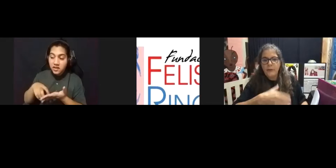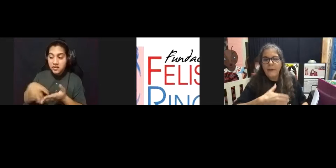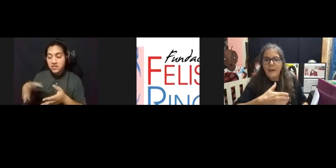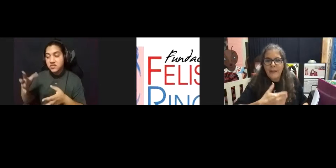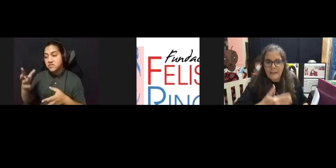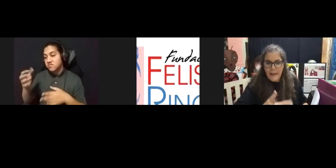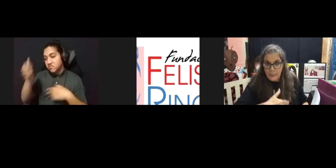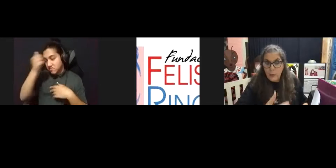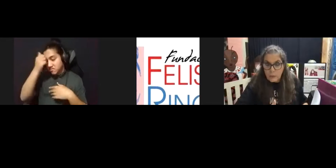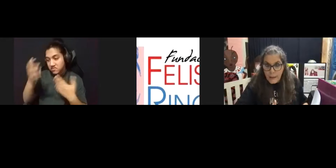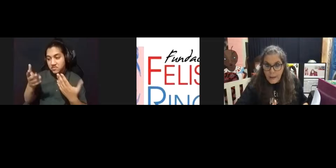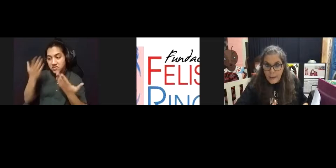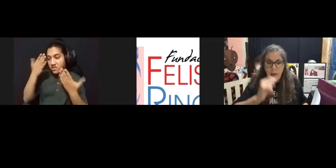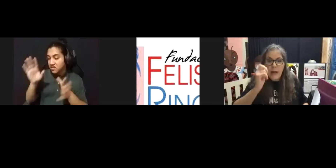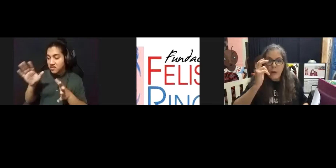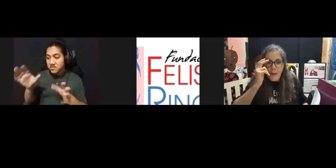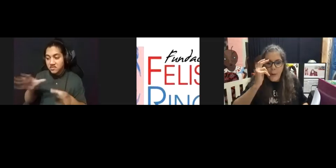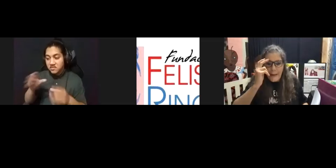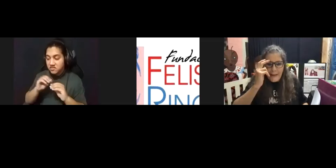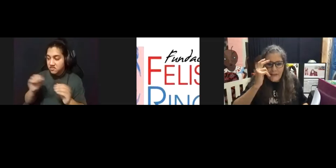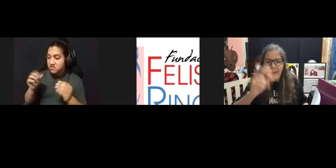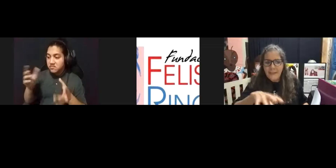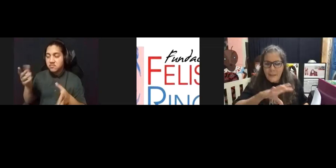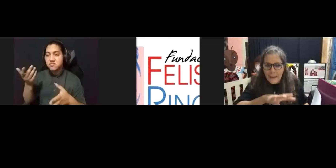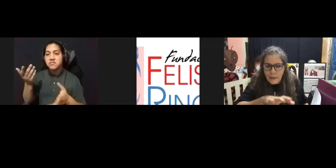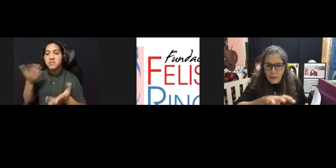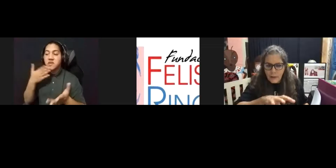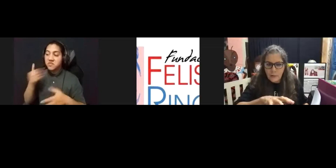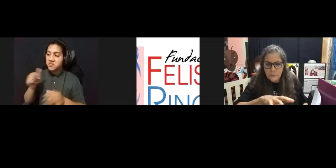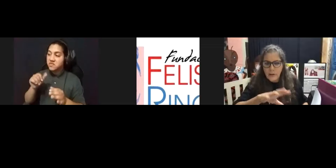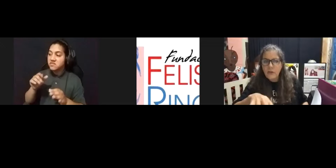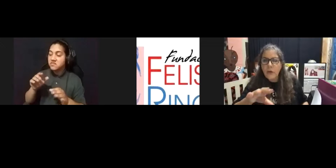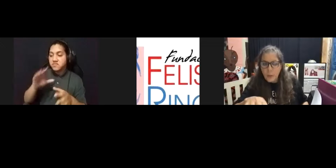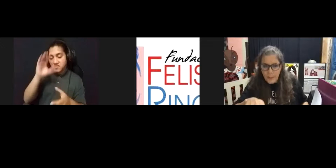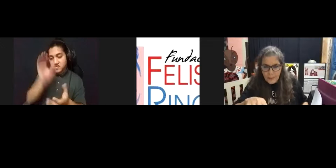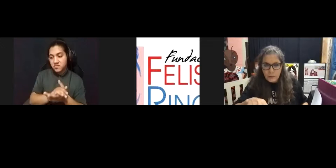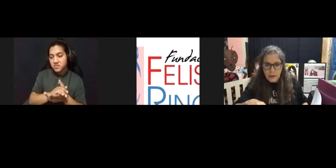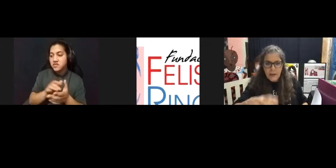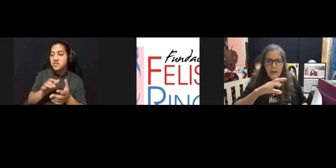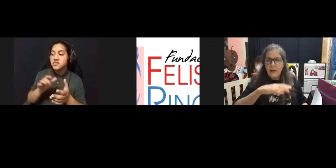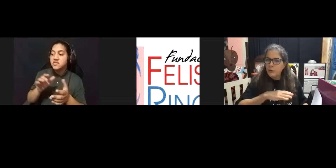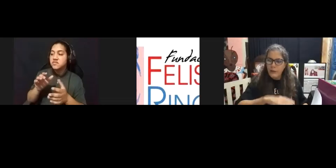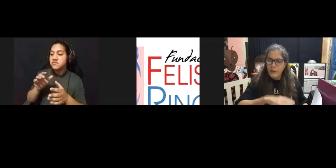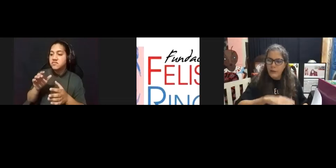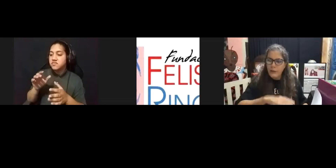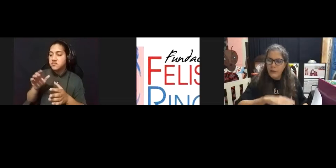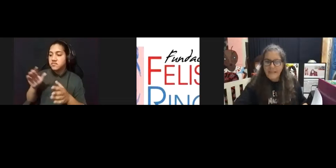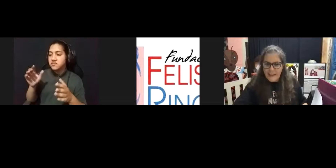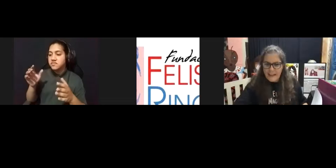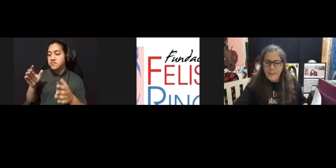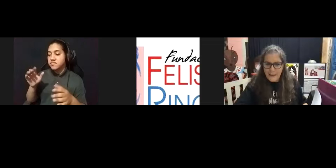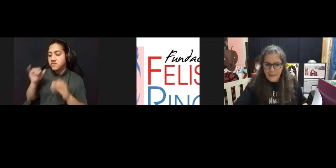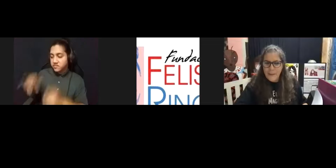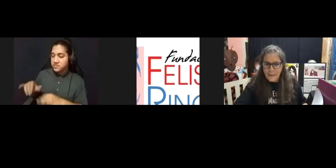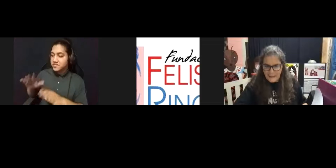mujer no sabe hacer nada. Por lo tanto, lo mejor es que ese marido león se ocupe de usted y usted se quede